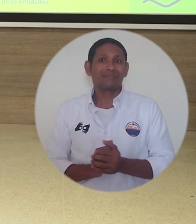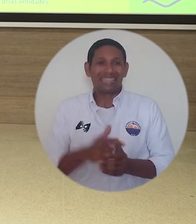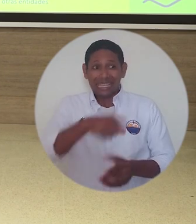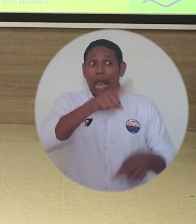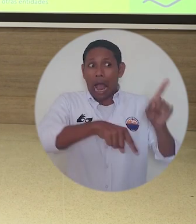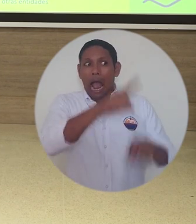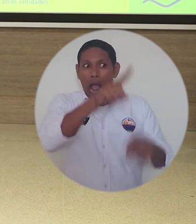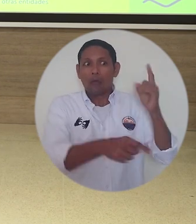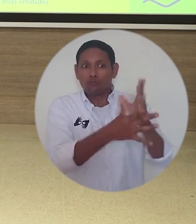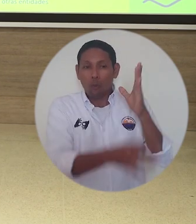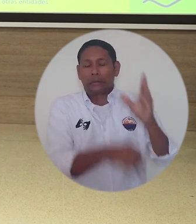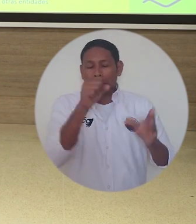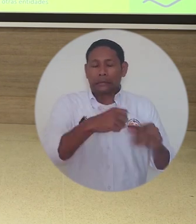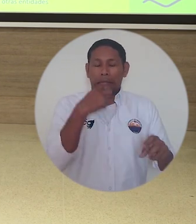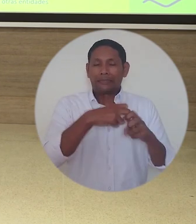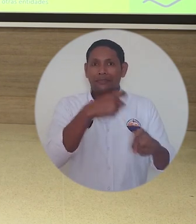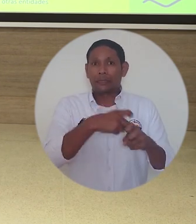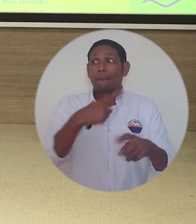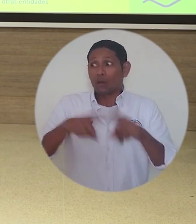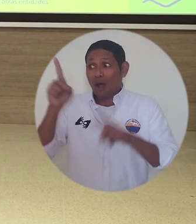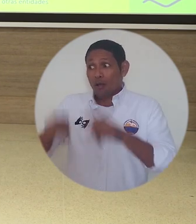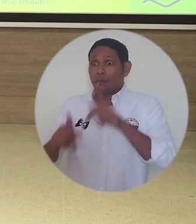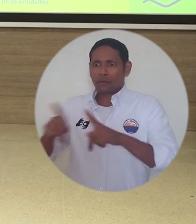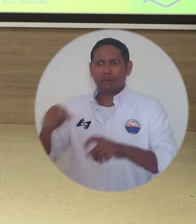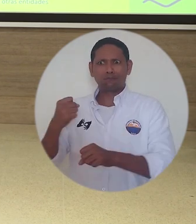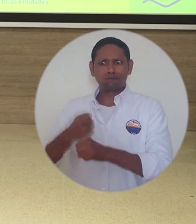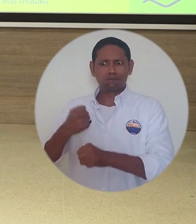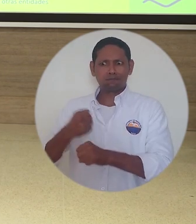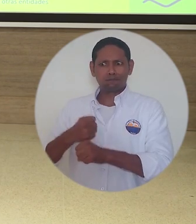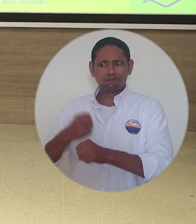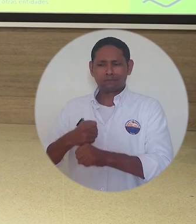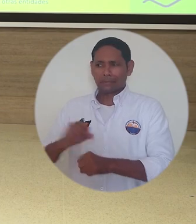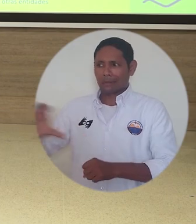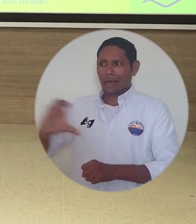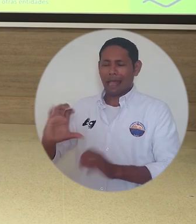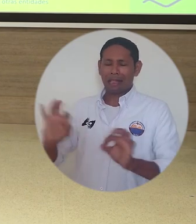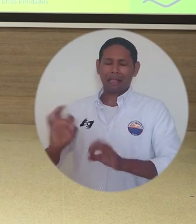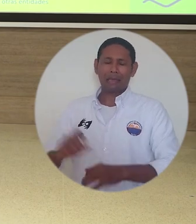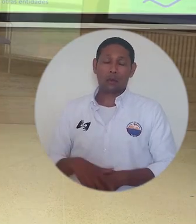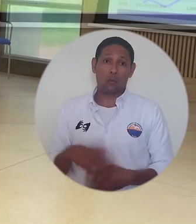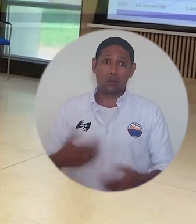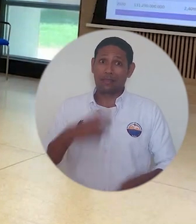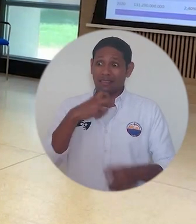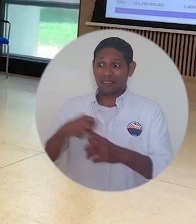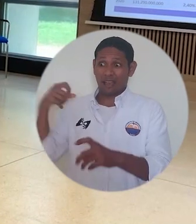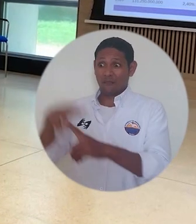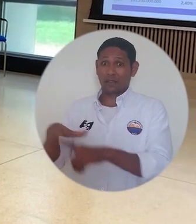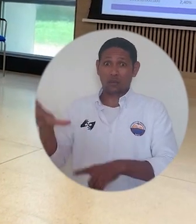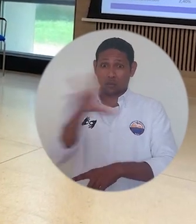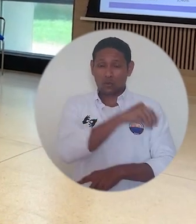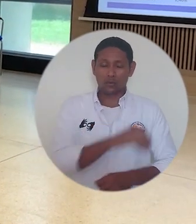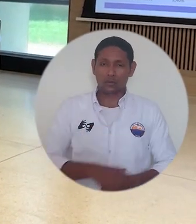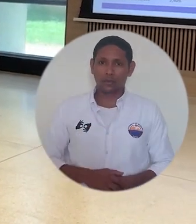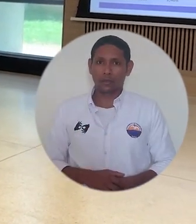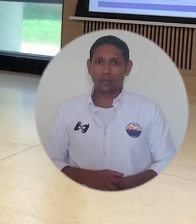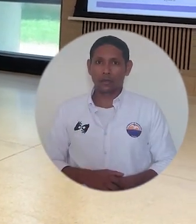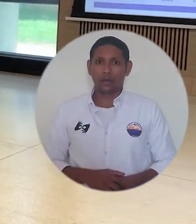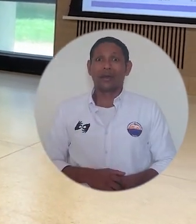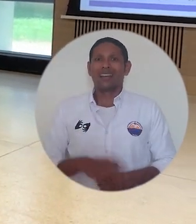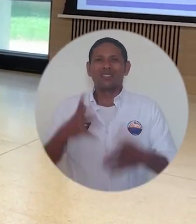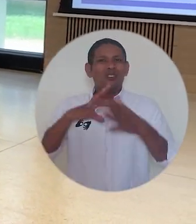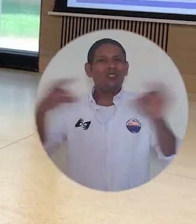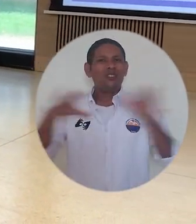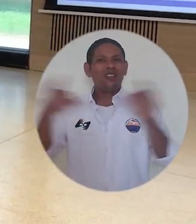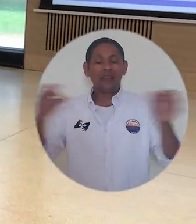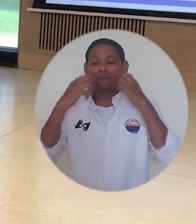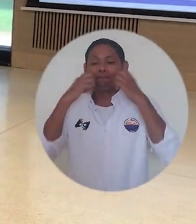es vulnerable a personas de la informalidad, hay gente del sector formal que se está viendo afectada, entonces esto va afectando a todo el mundo. Haciendo honor a su eslogan, la gente es